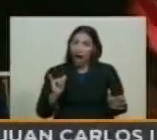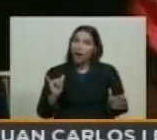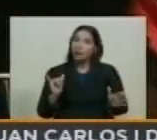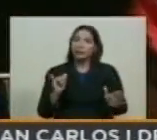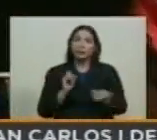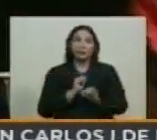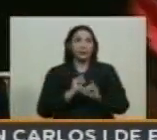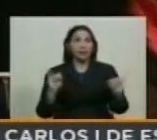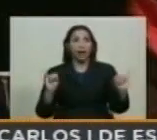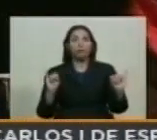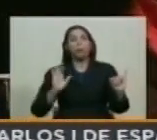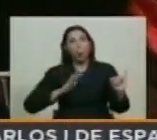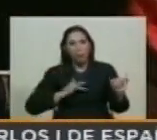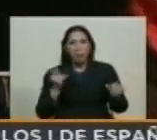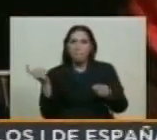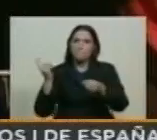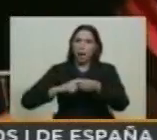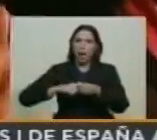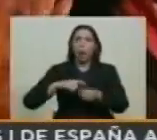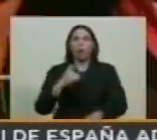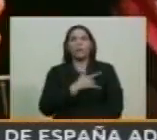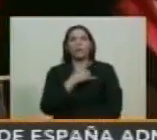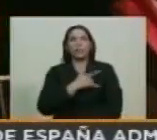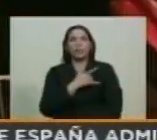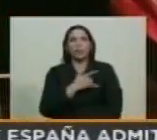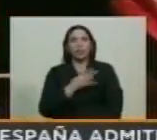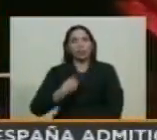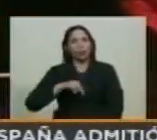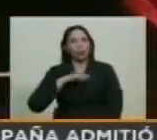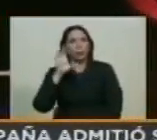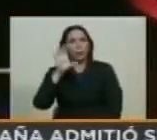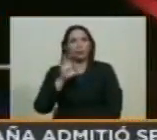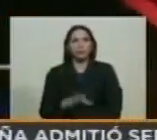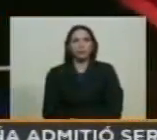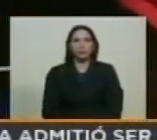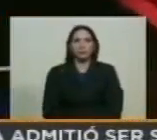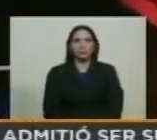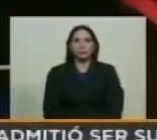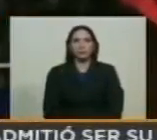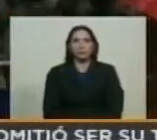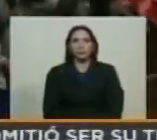su cupo en las universidades de nuestro país.